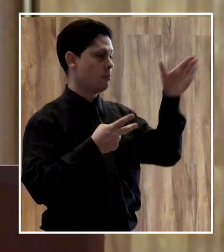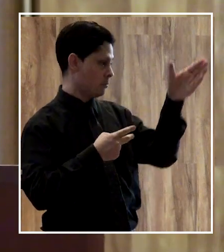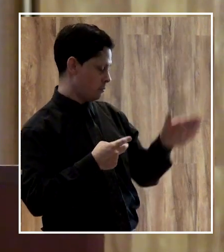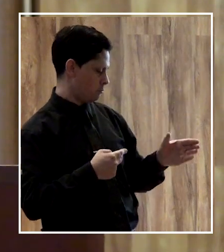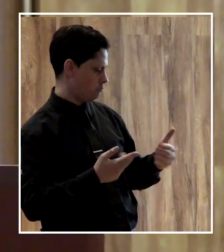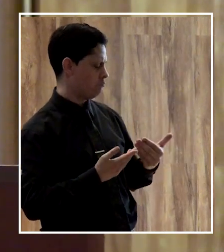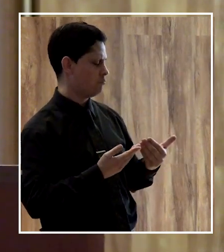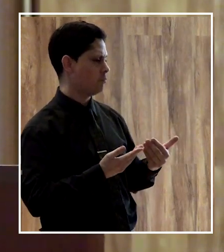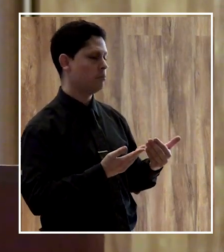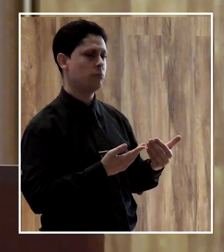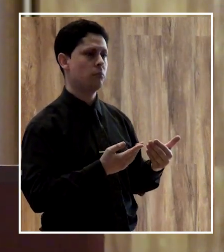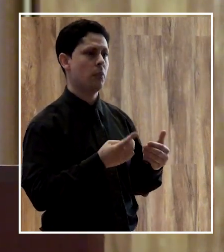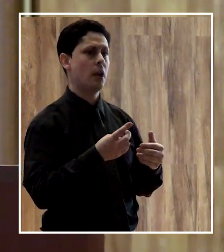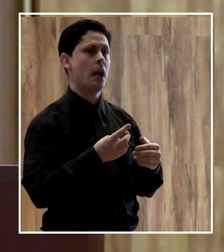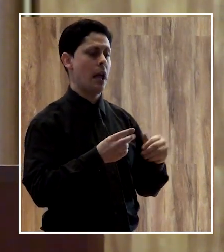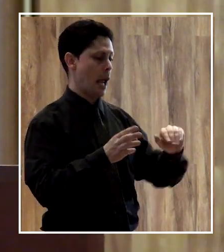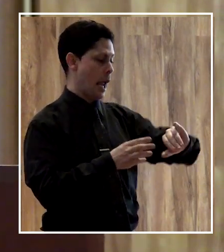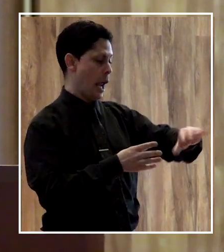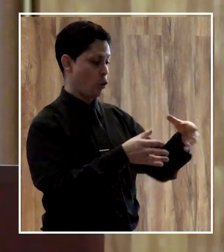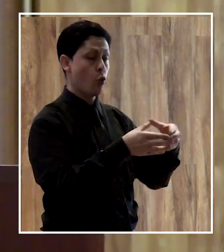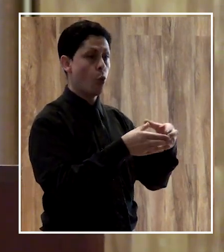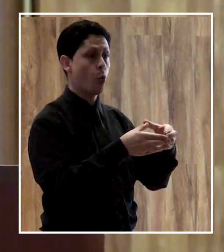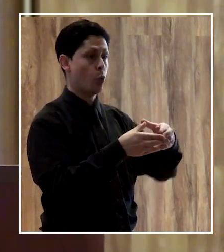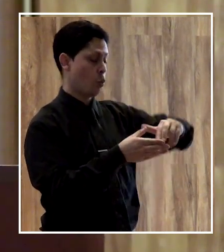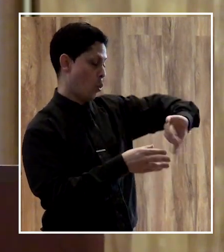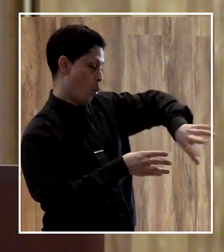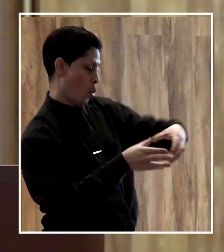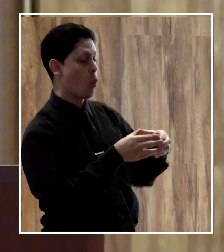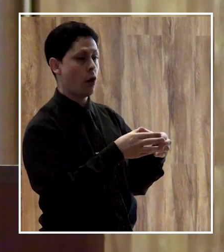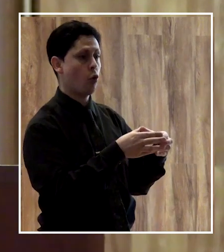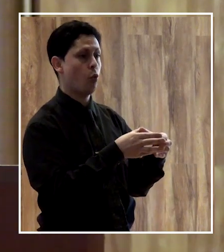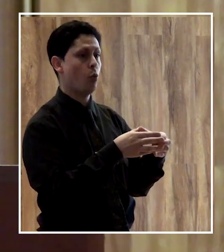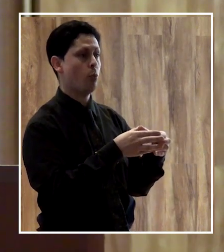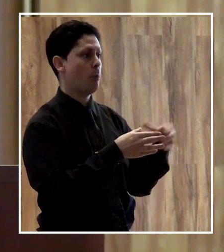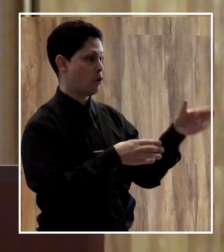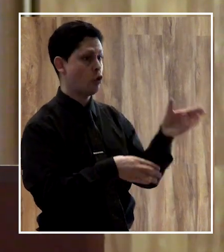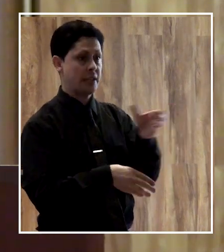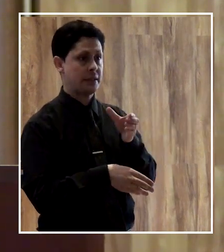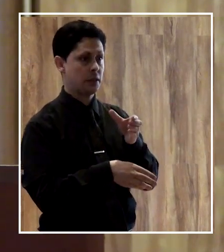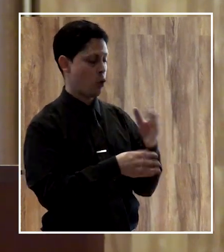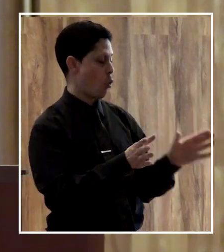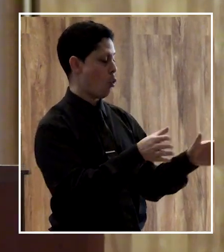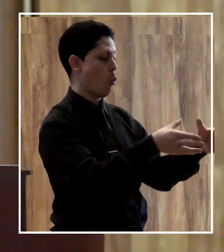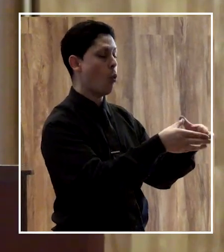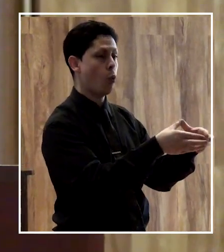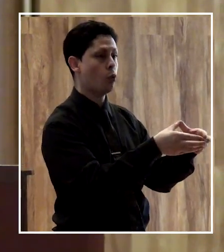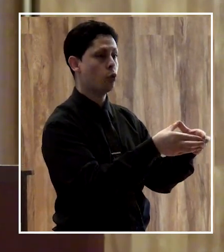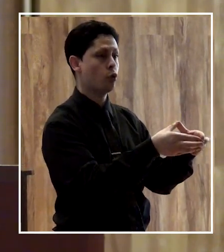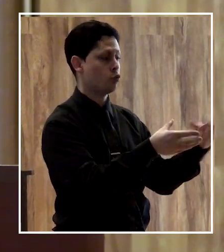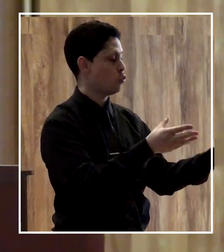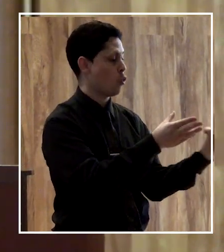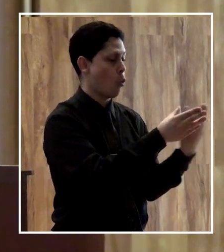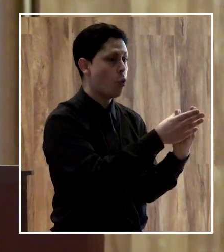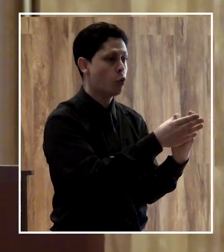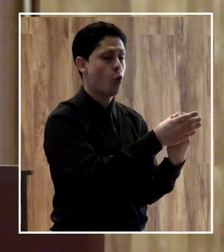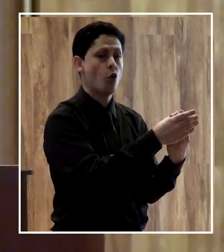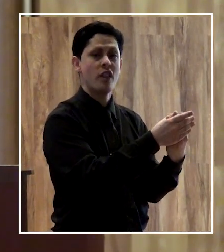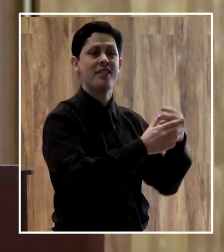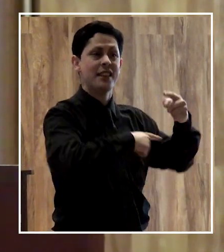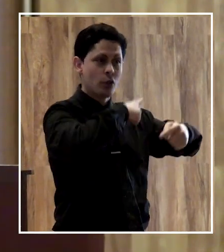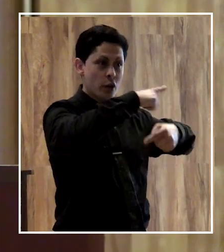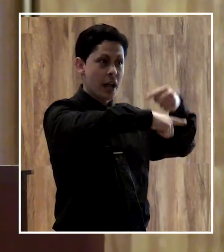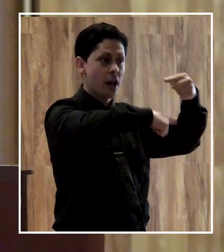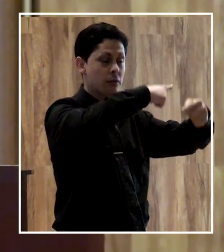para seguir, y el conjunto de historiadores que nos